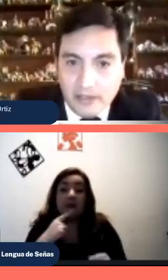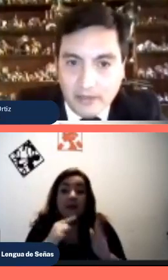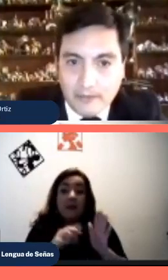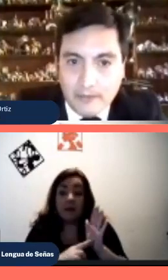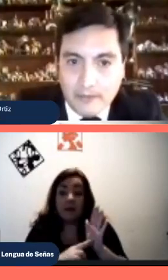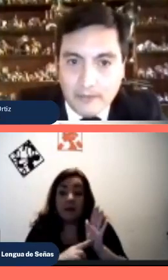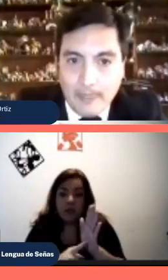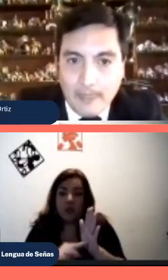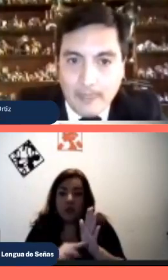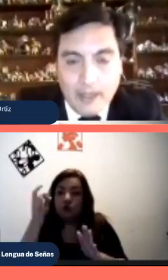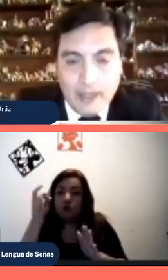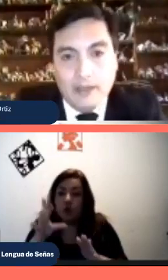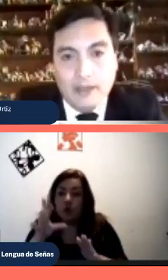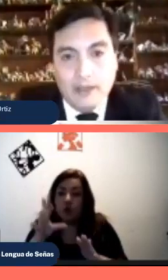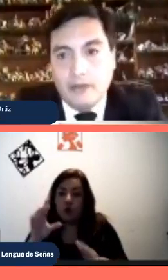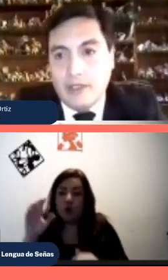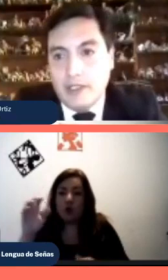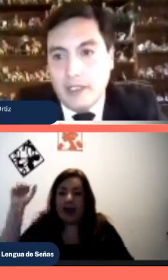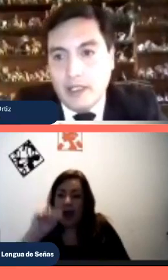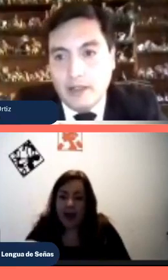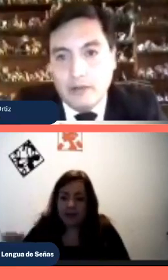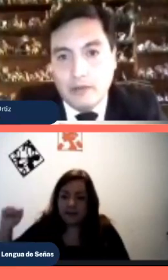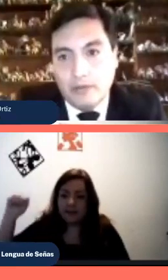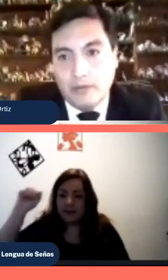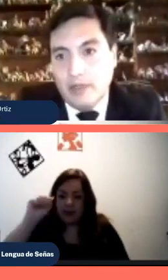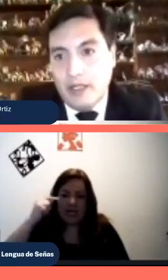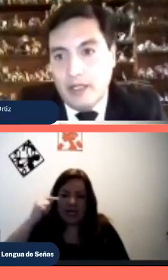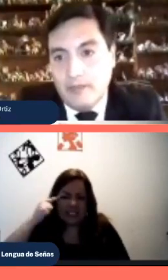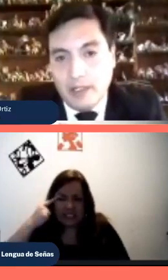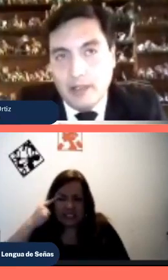Asia. Tanto en China, como